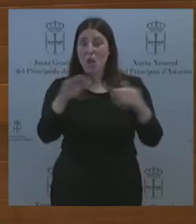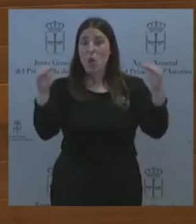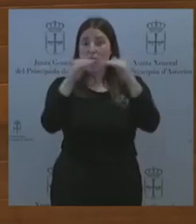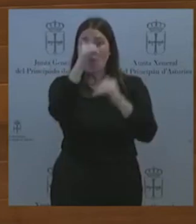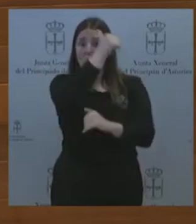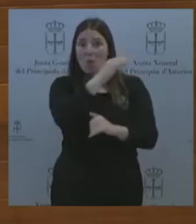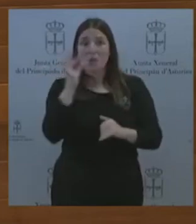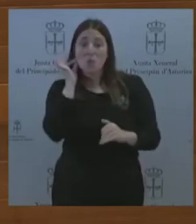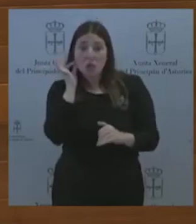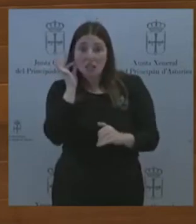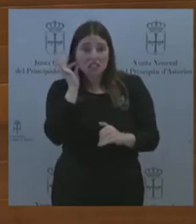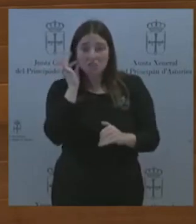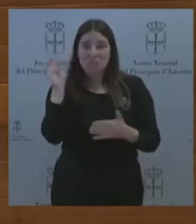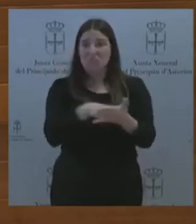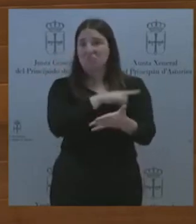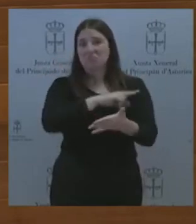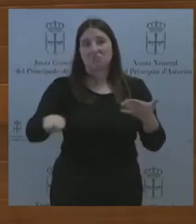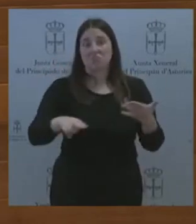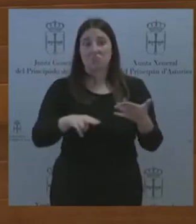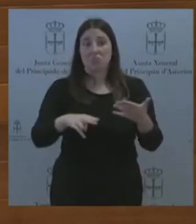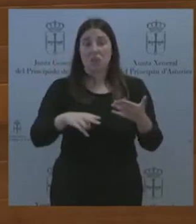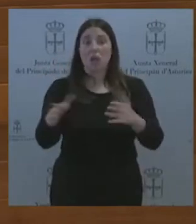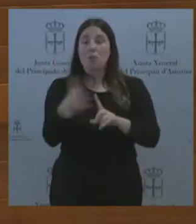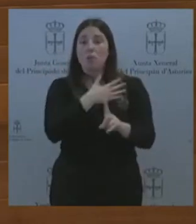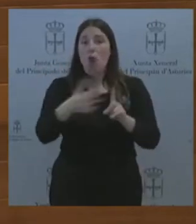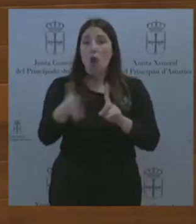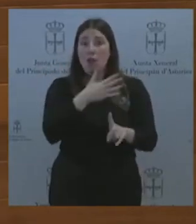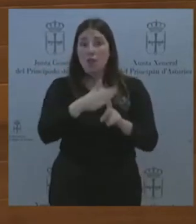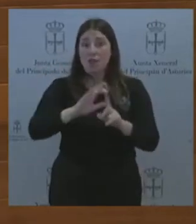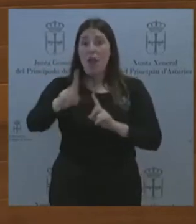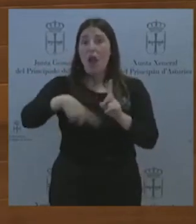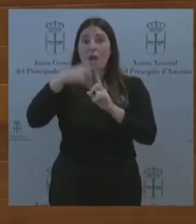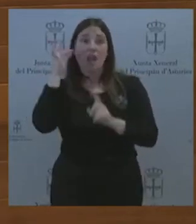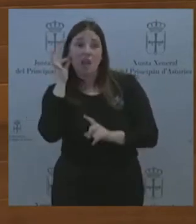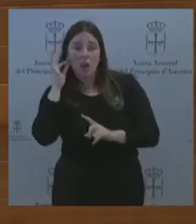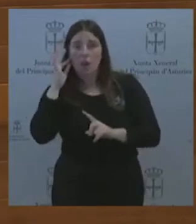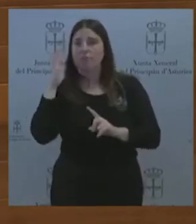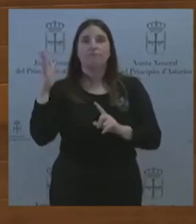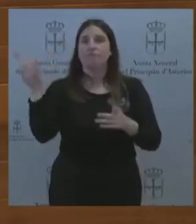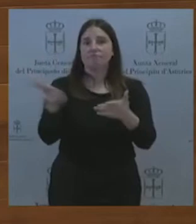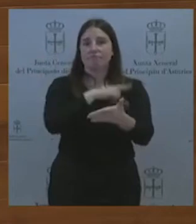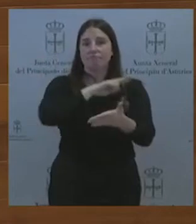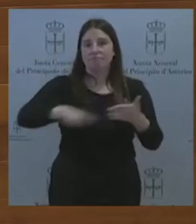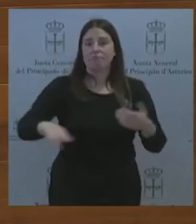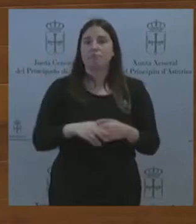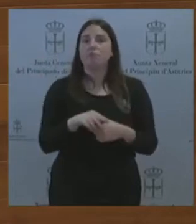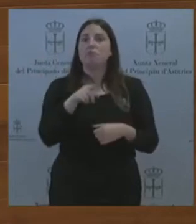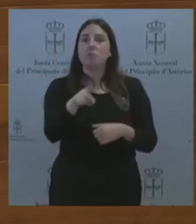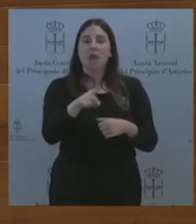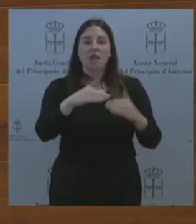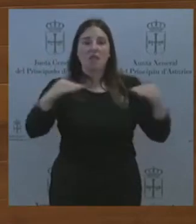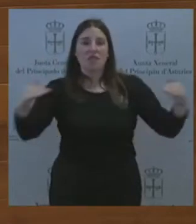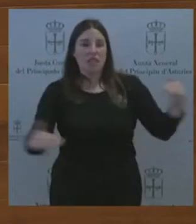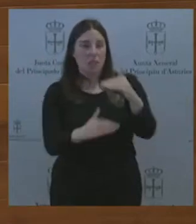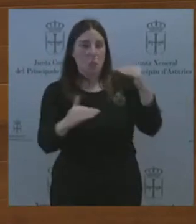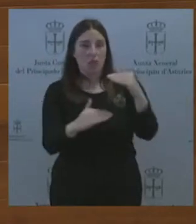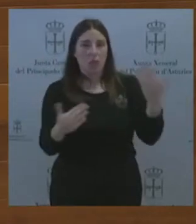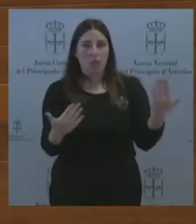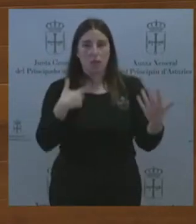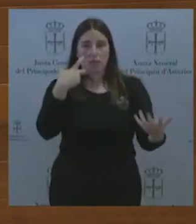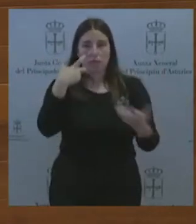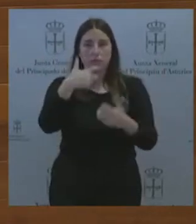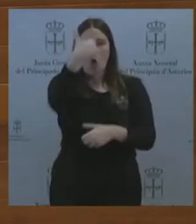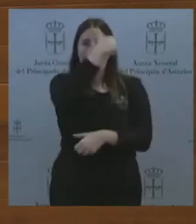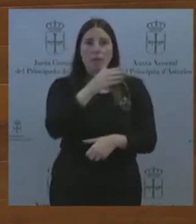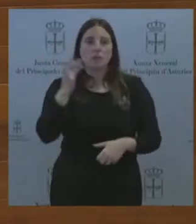de género. Esa ley consagrada a la asimetría penal y a la desigualdad entre hombres y mujeres mientras atenta contra